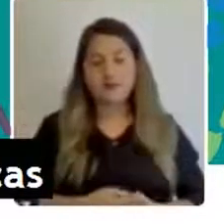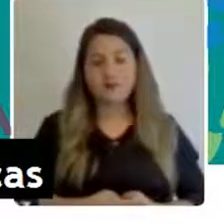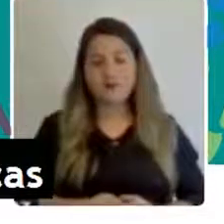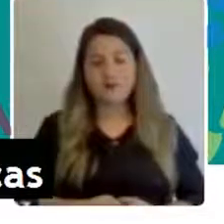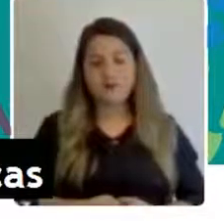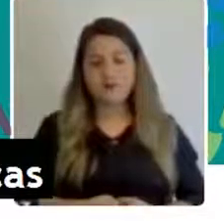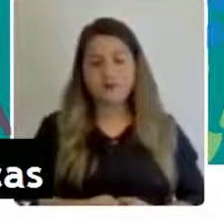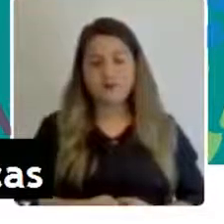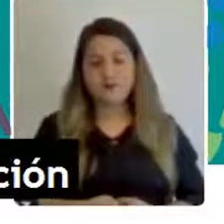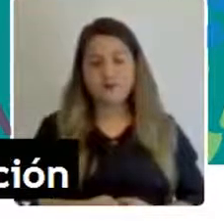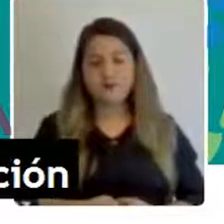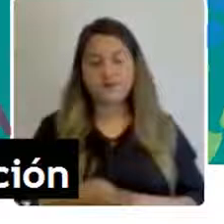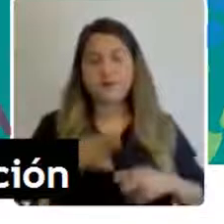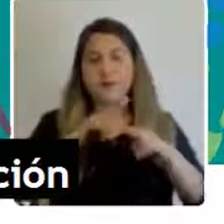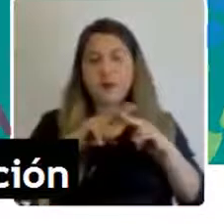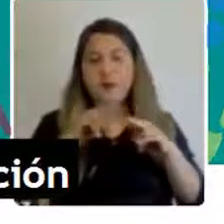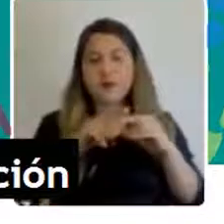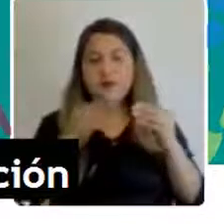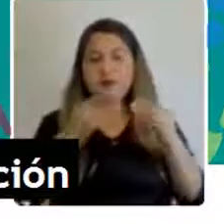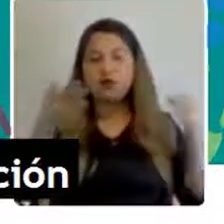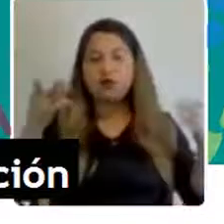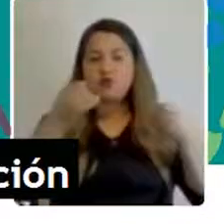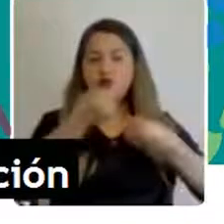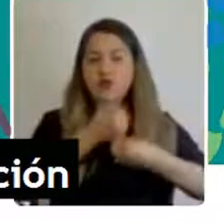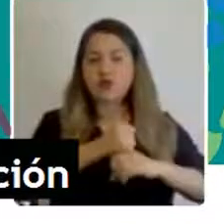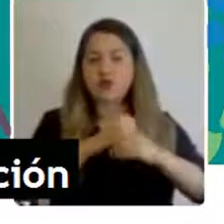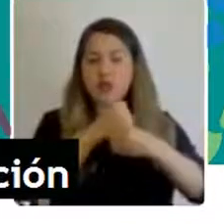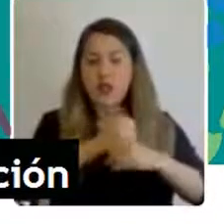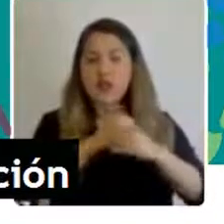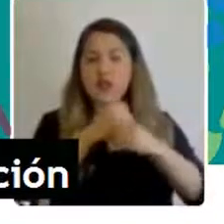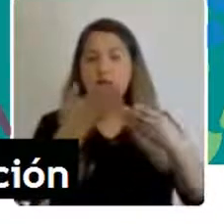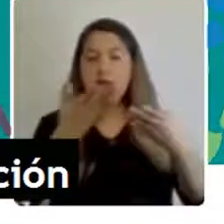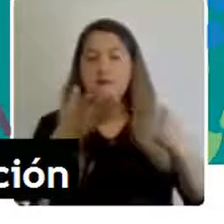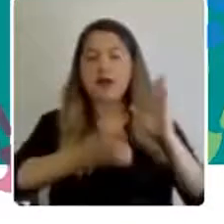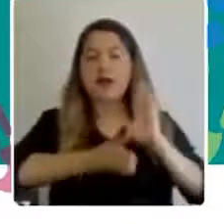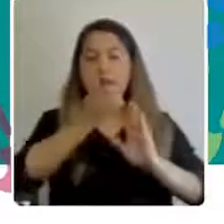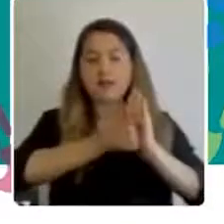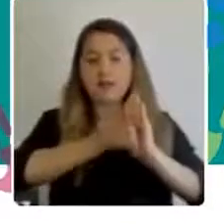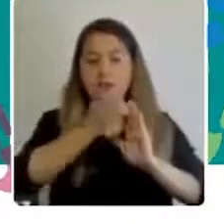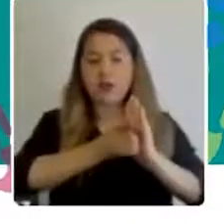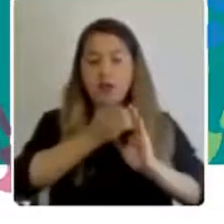talleres y conferencias científicas para desarrollar en la agenda de investigación